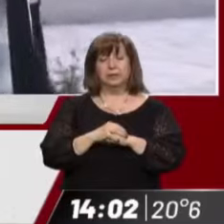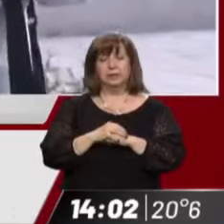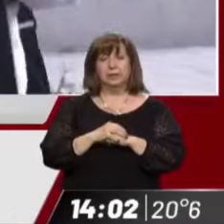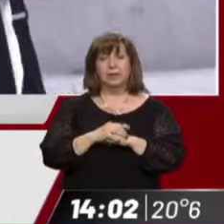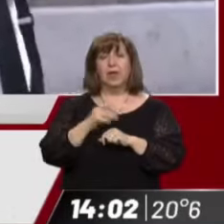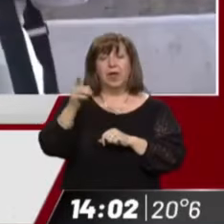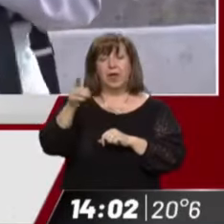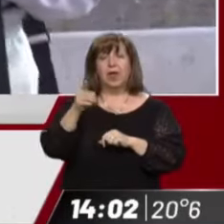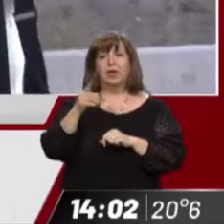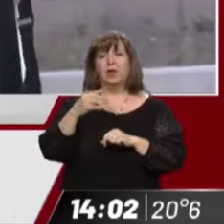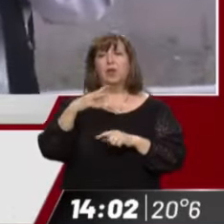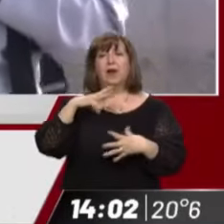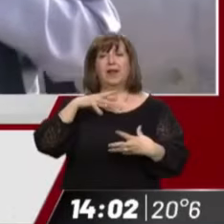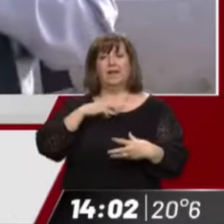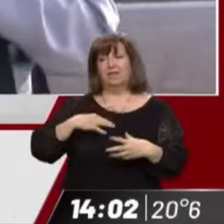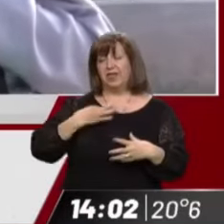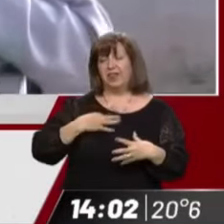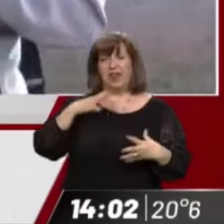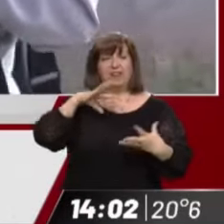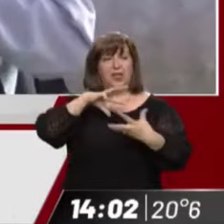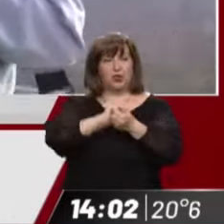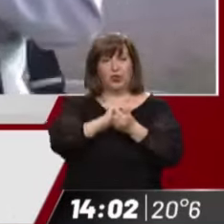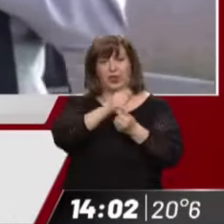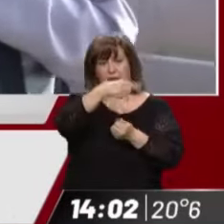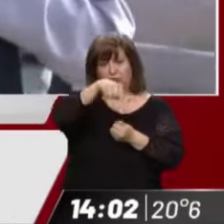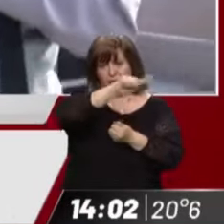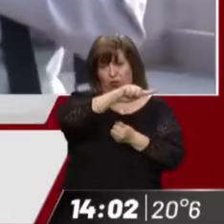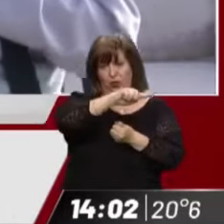nos destruyeron la vida.